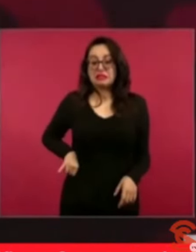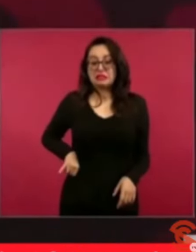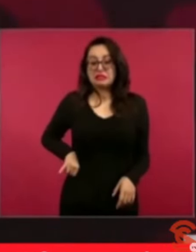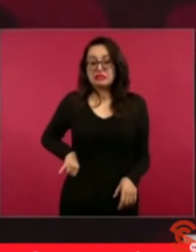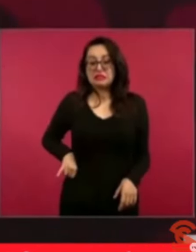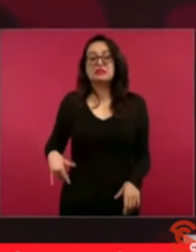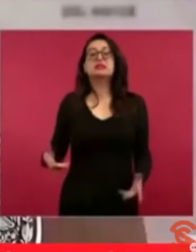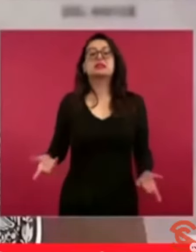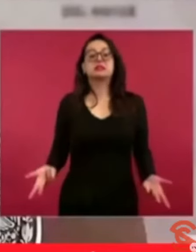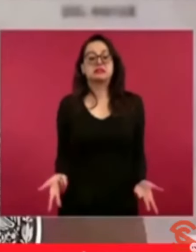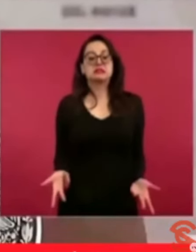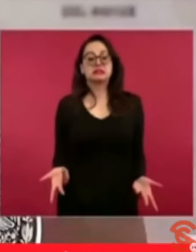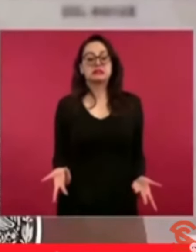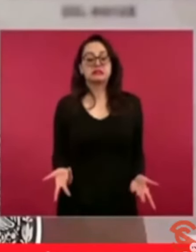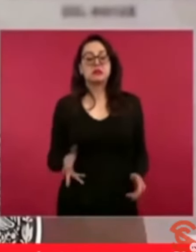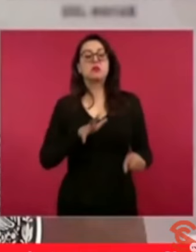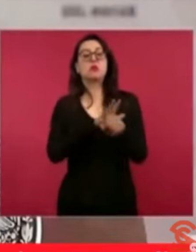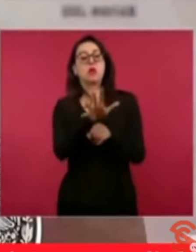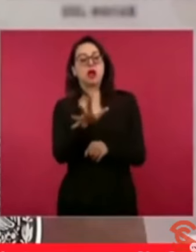están